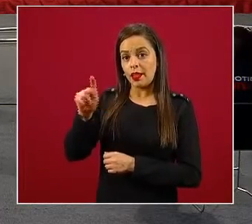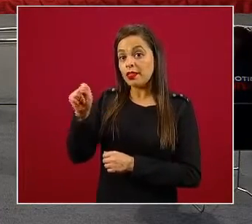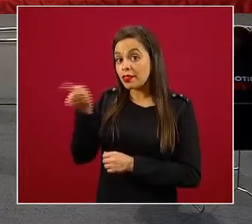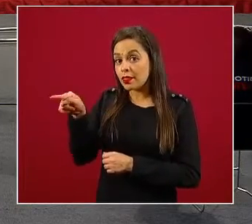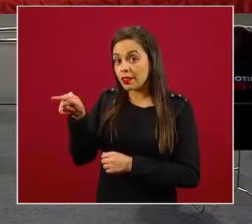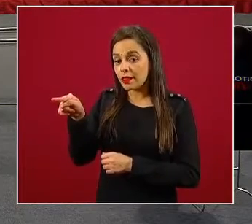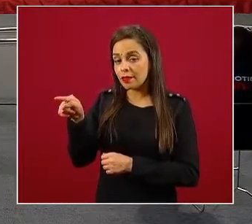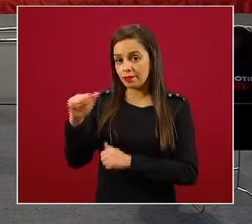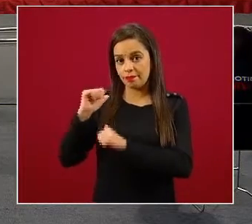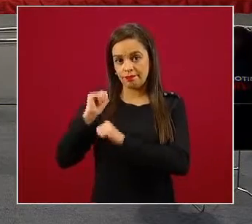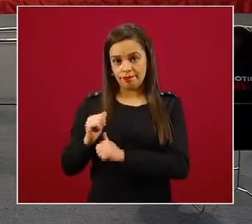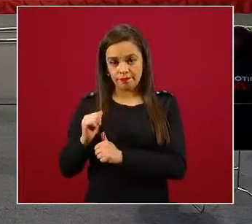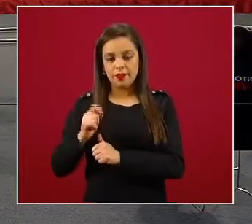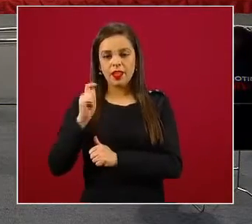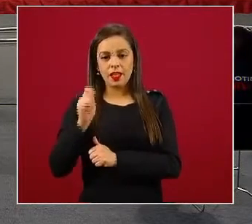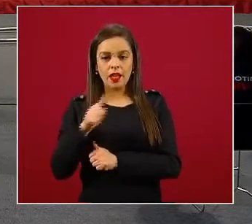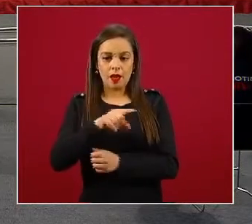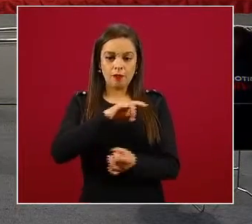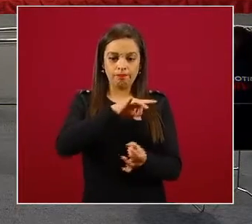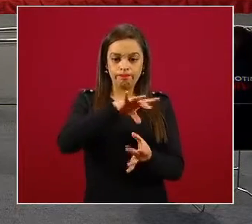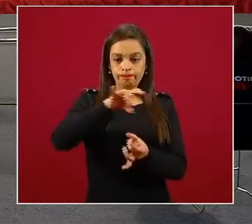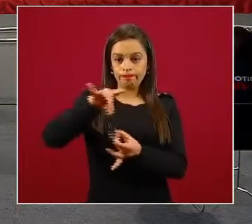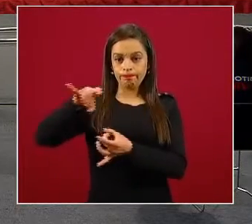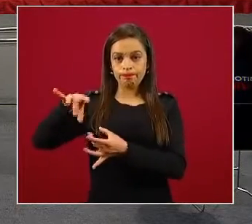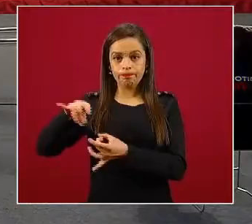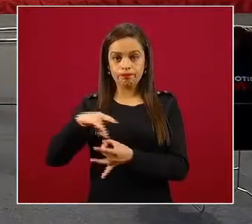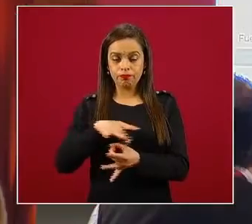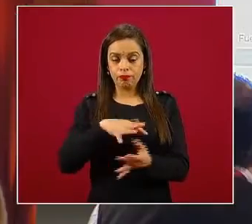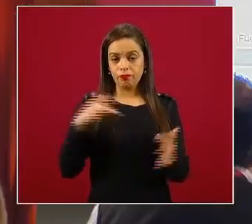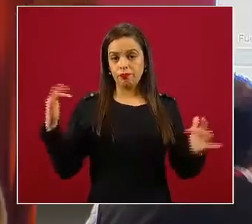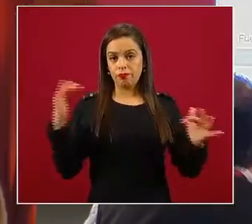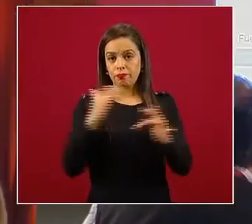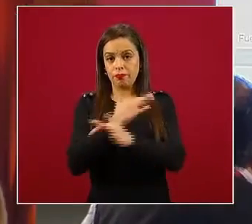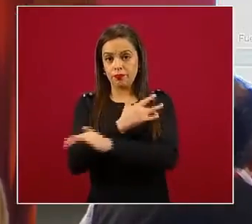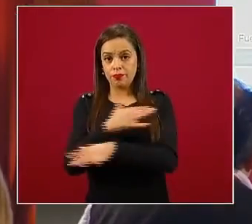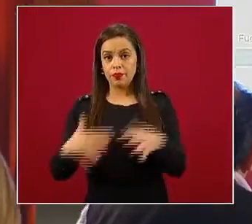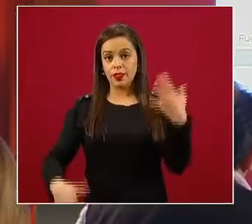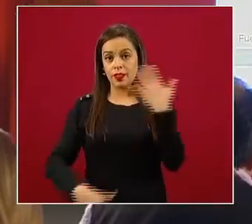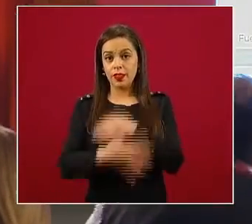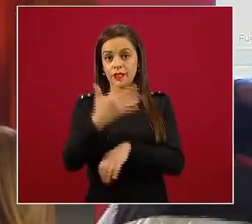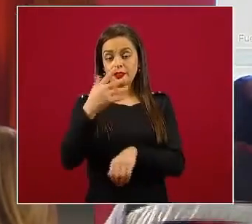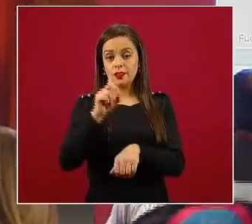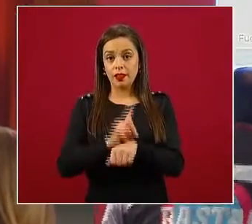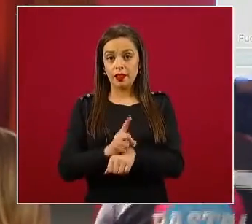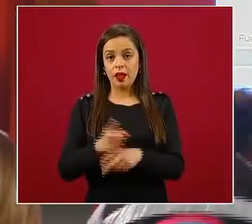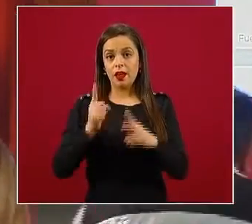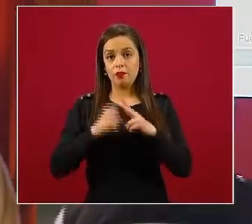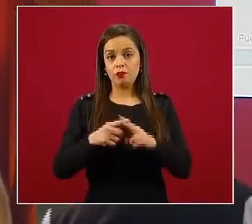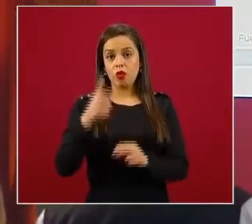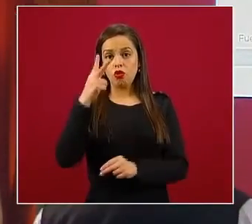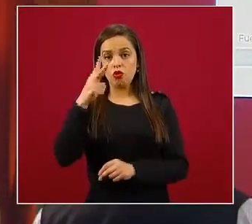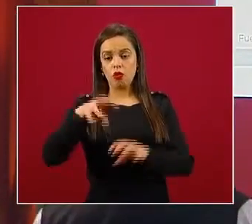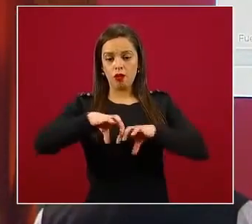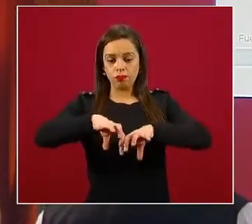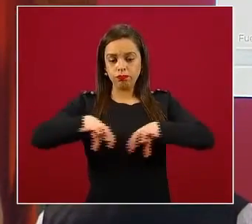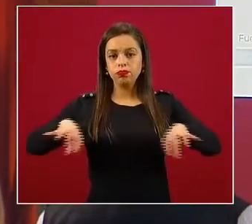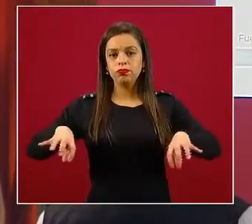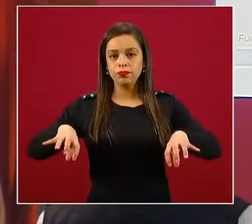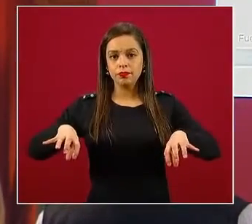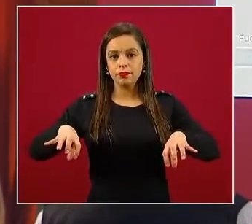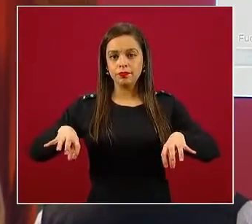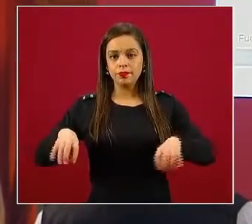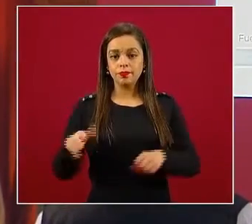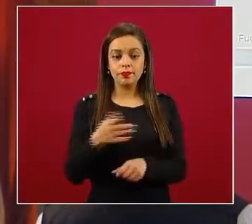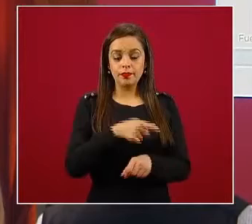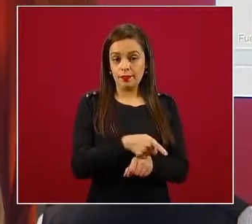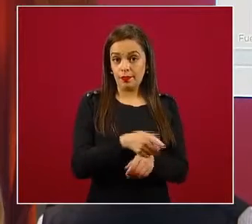estamos viendo es la movilidad de los últimos 15 días dividido en dos periodos. El promedio de la movilidad de